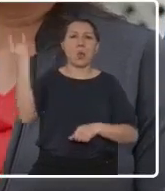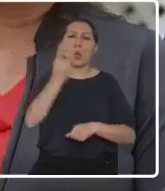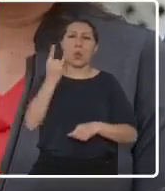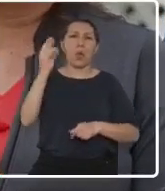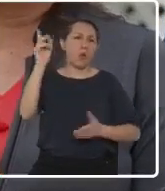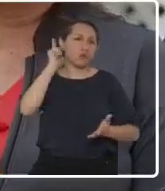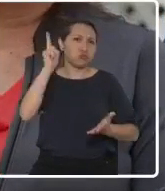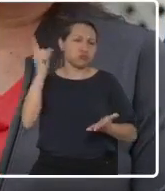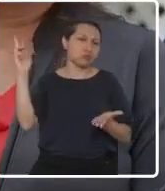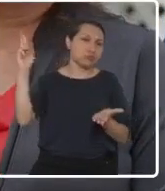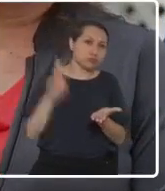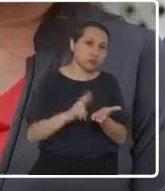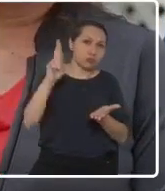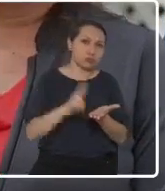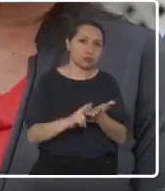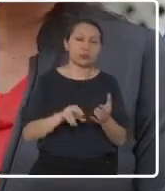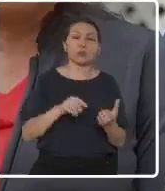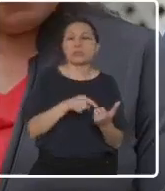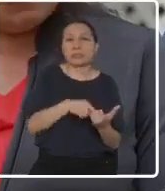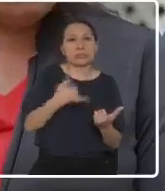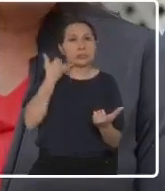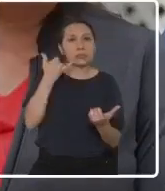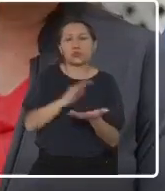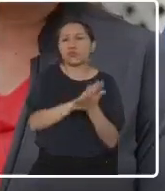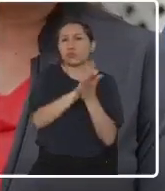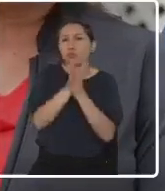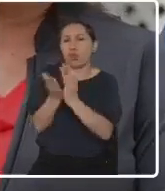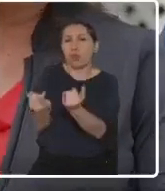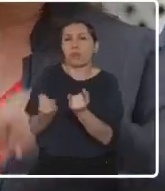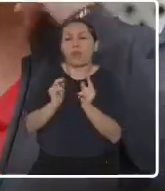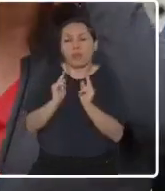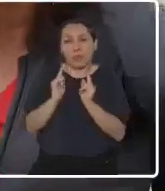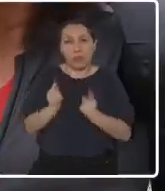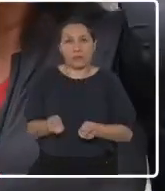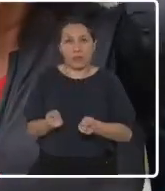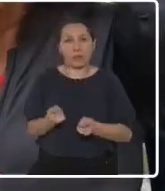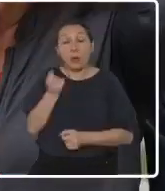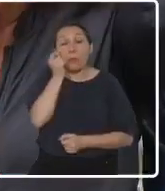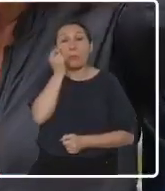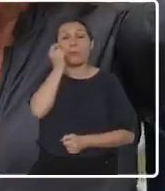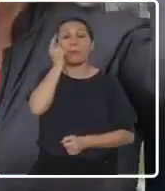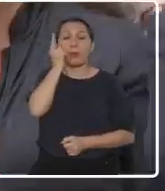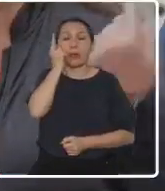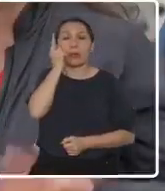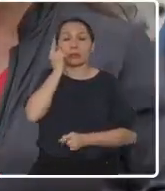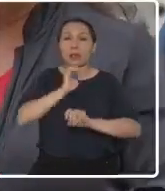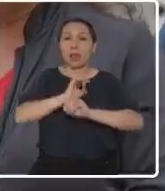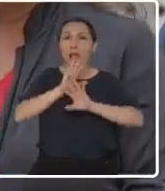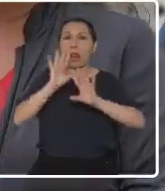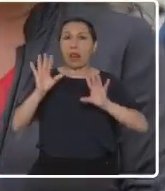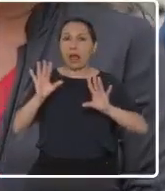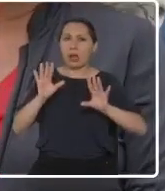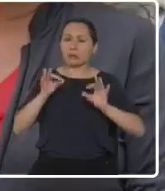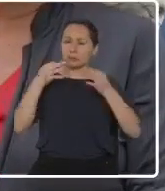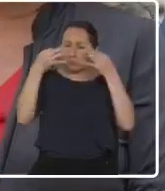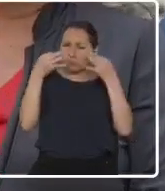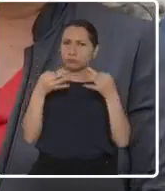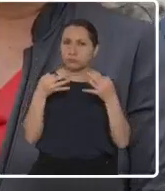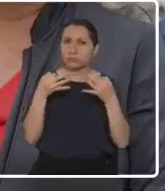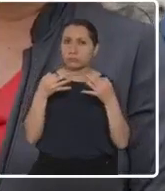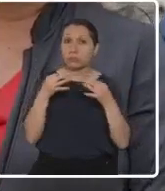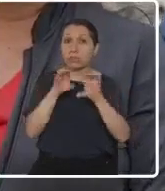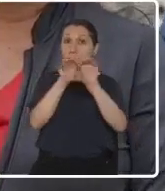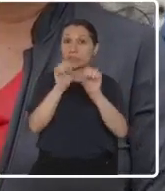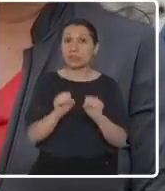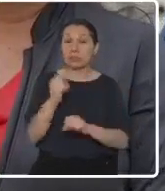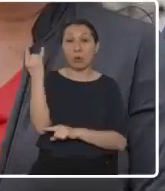Porque acá tenemos que tener todos los antecedentes para entender de manera clara y prístina si es que